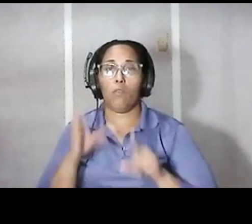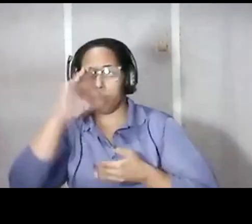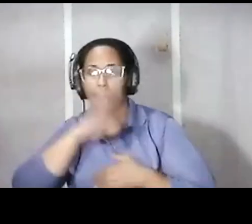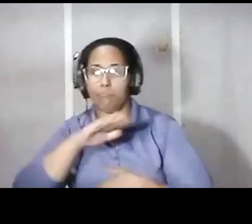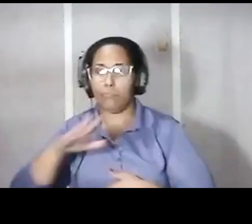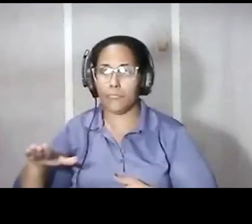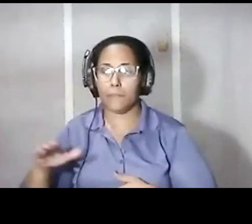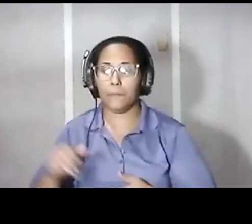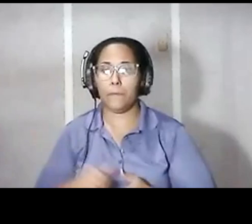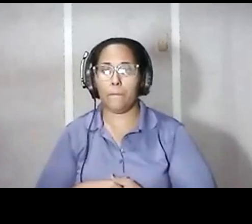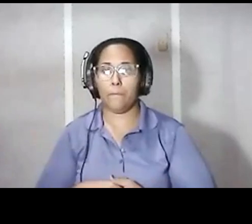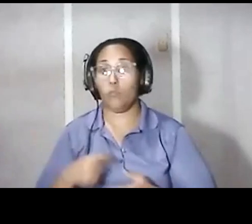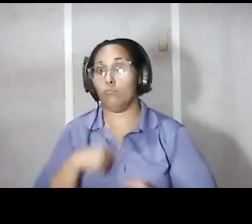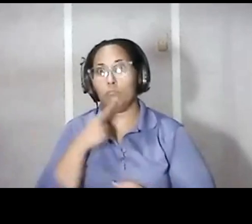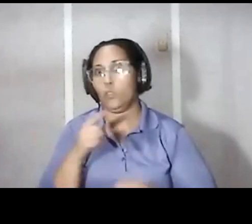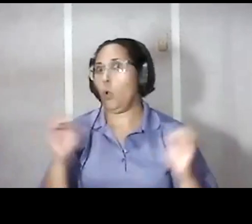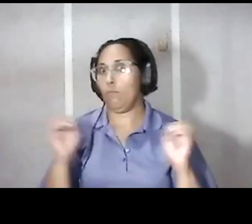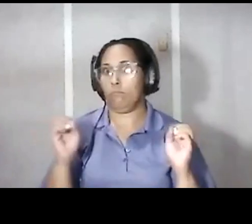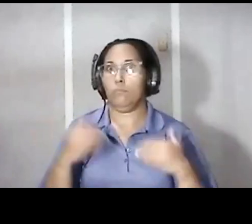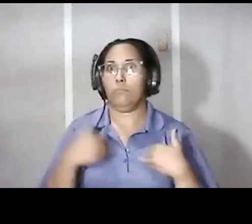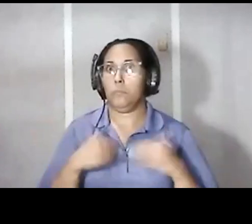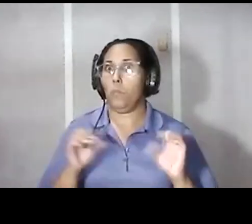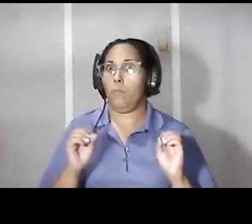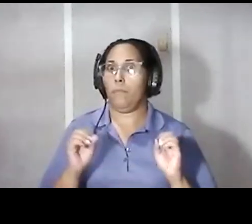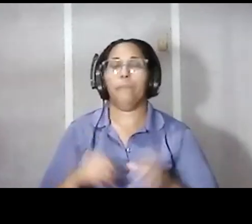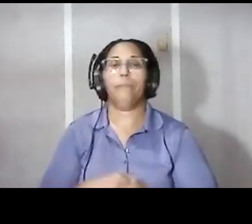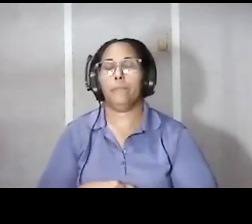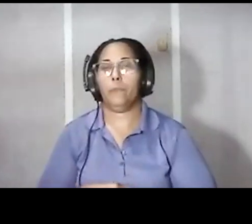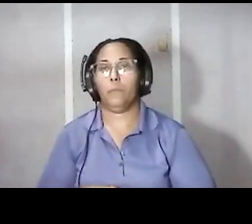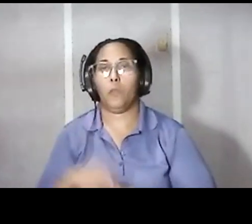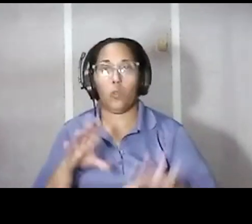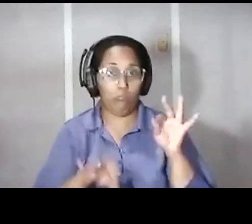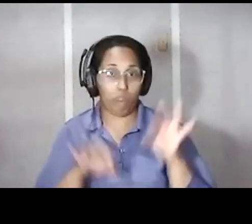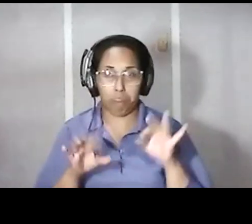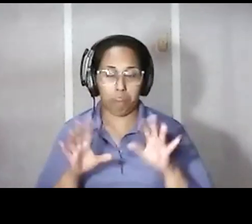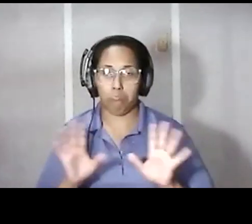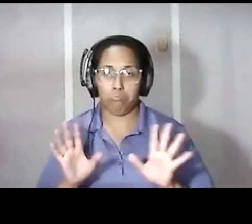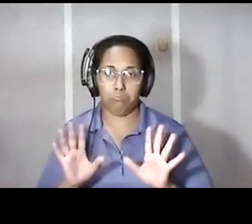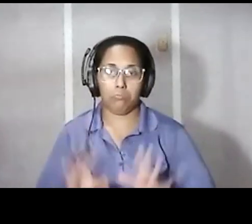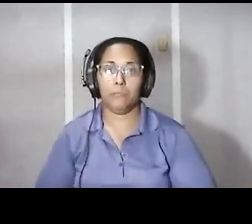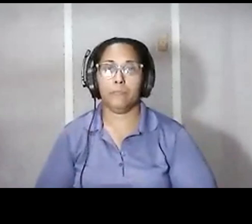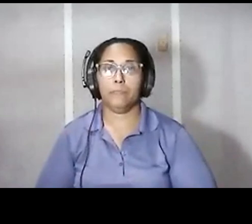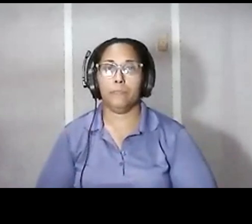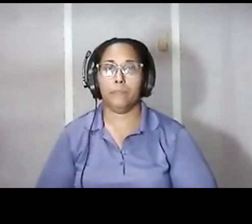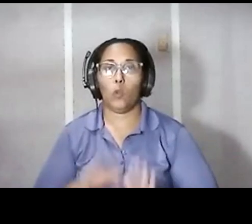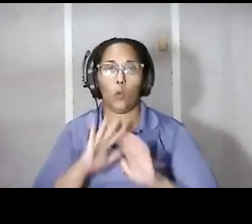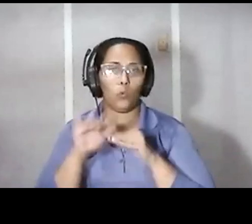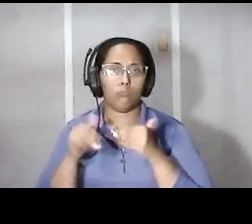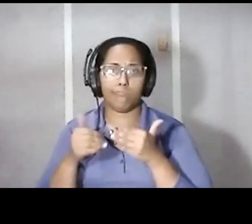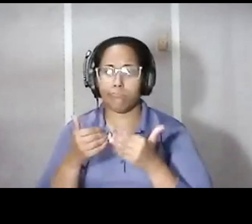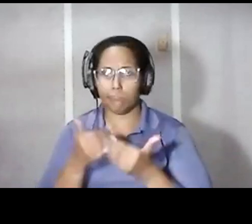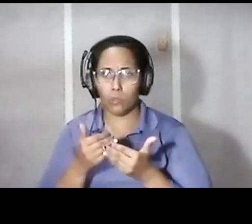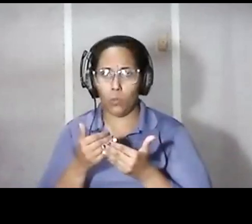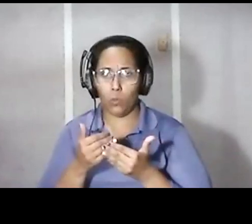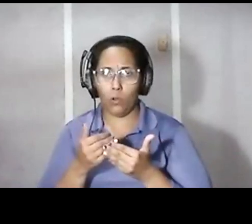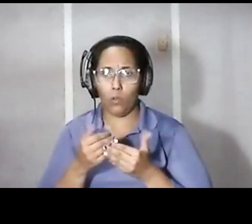¿No? O sea, yo no estoy diciendo que no había, ¿verdad? Yo no he encontrado así, pero todos los que